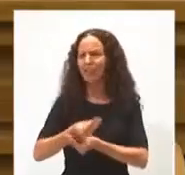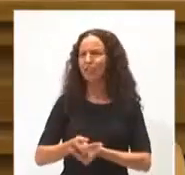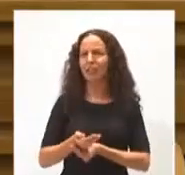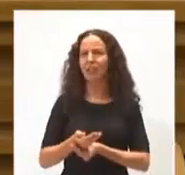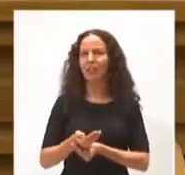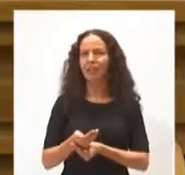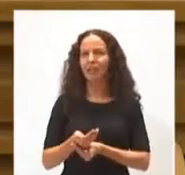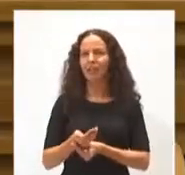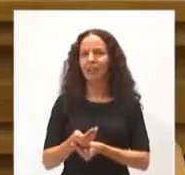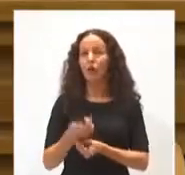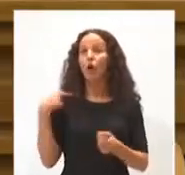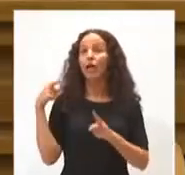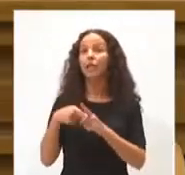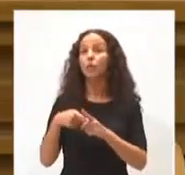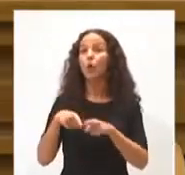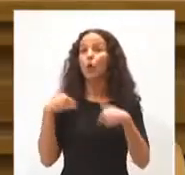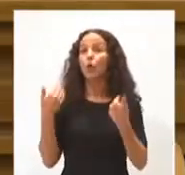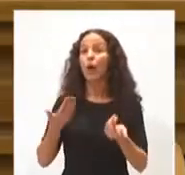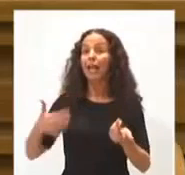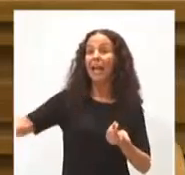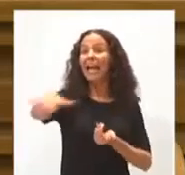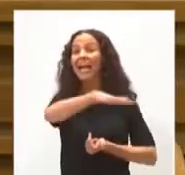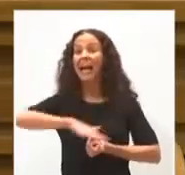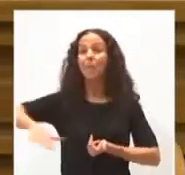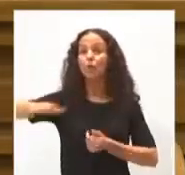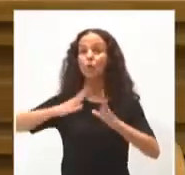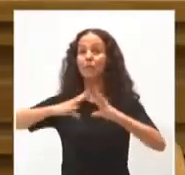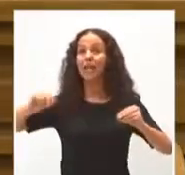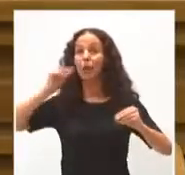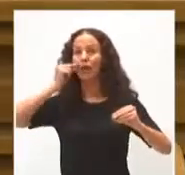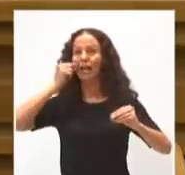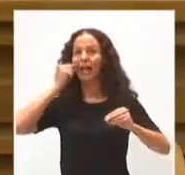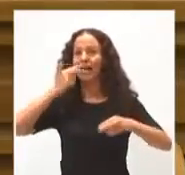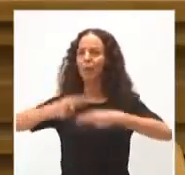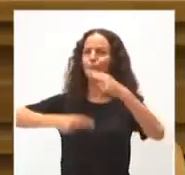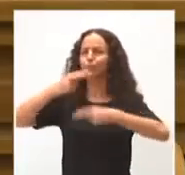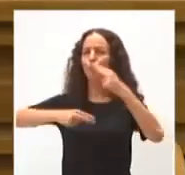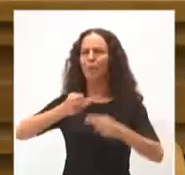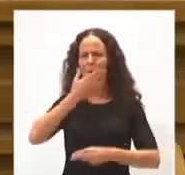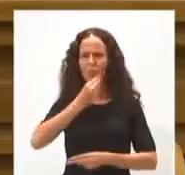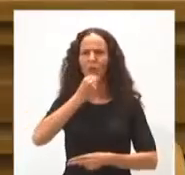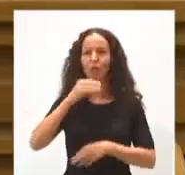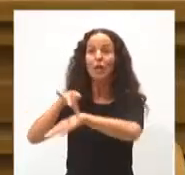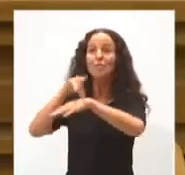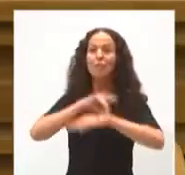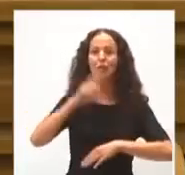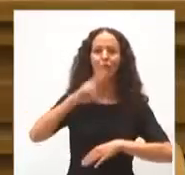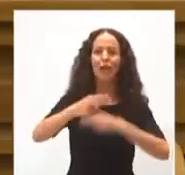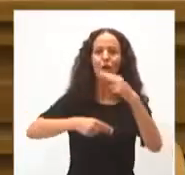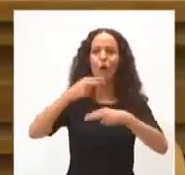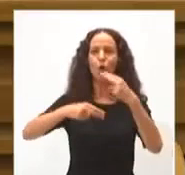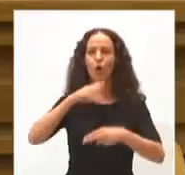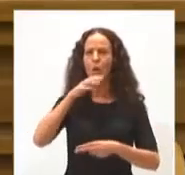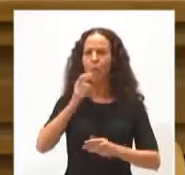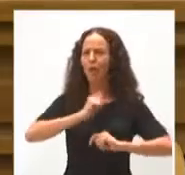hacer el gran campus universitario de guadalajara va a ser muy bonito les invito a que vayan a ir viendo ya cómo van las obras porque realmente da orgullo